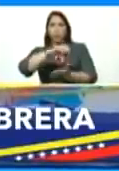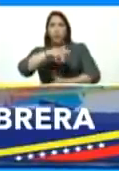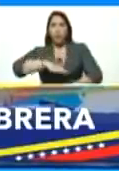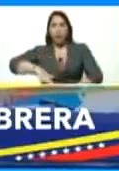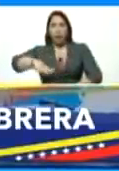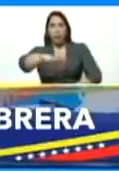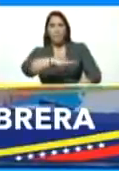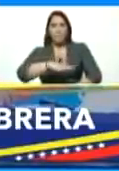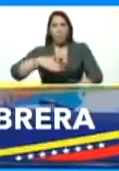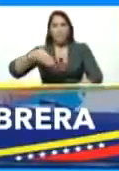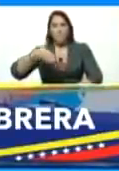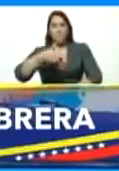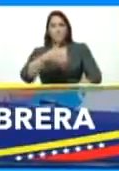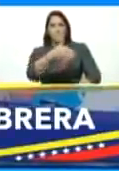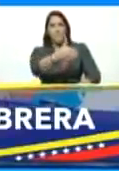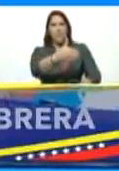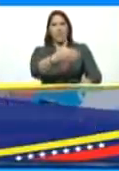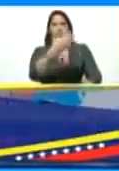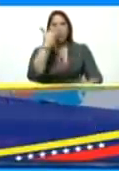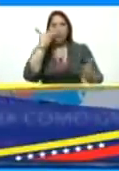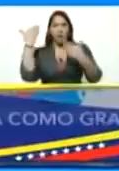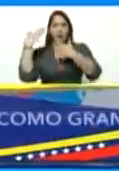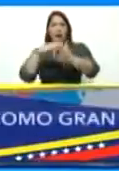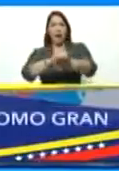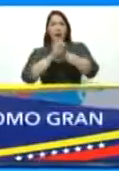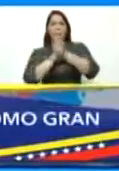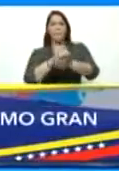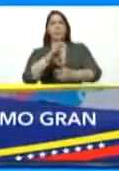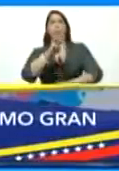pesca compañeros will rangel